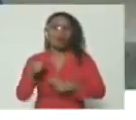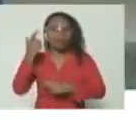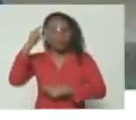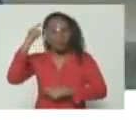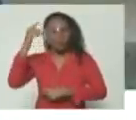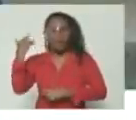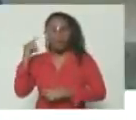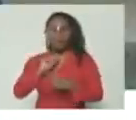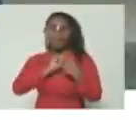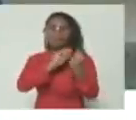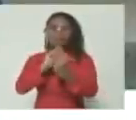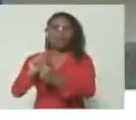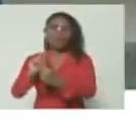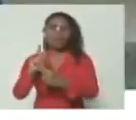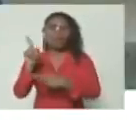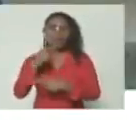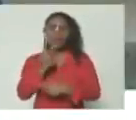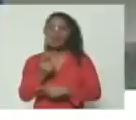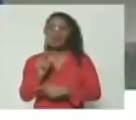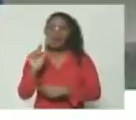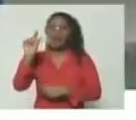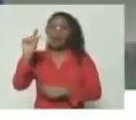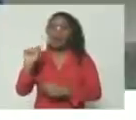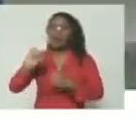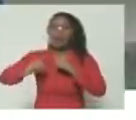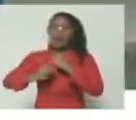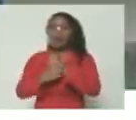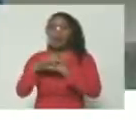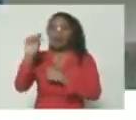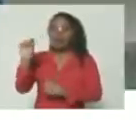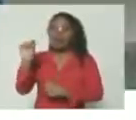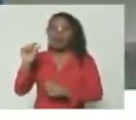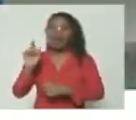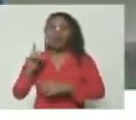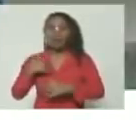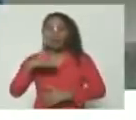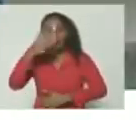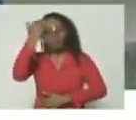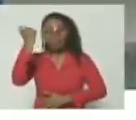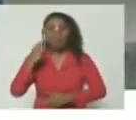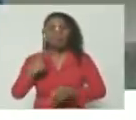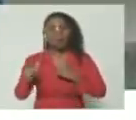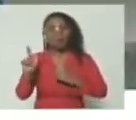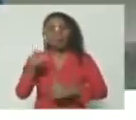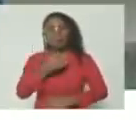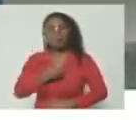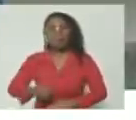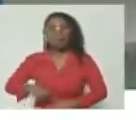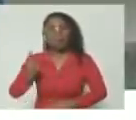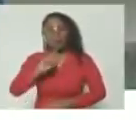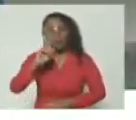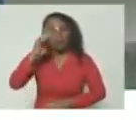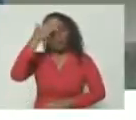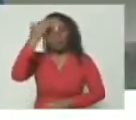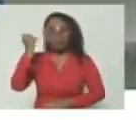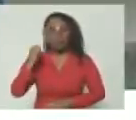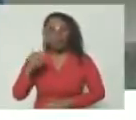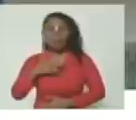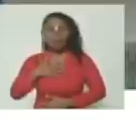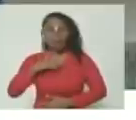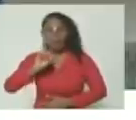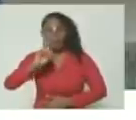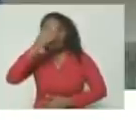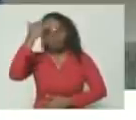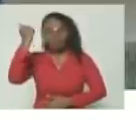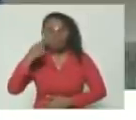en televisión que te llamó Guaidocito? Sí, lamentablemente a mí ya se me olvidó, pero al presidente creo que no se le ha olvidado. A mí no se me olvida, porque